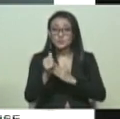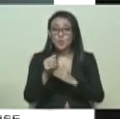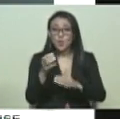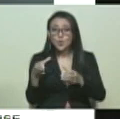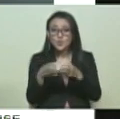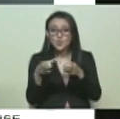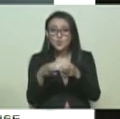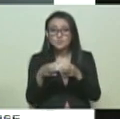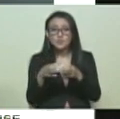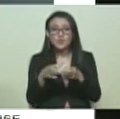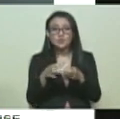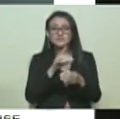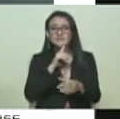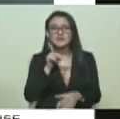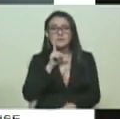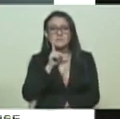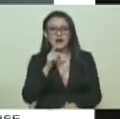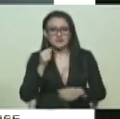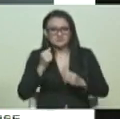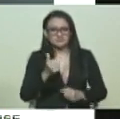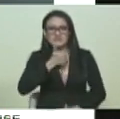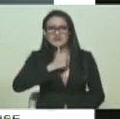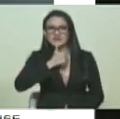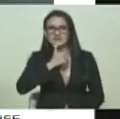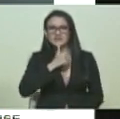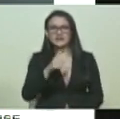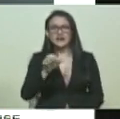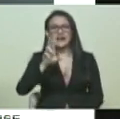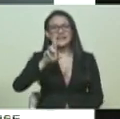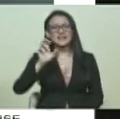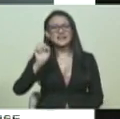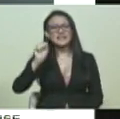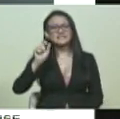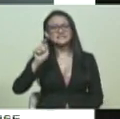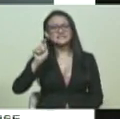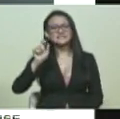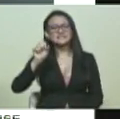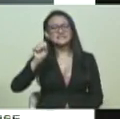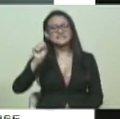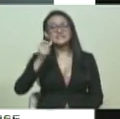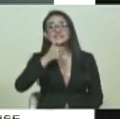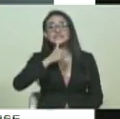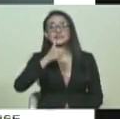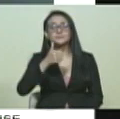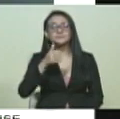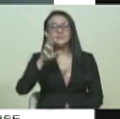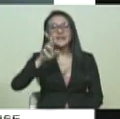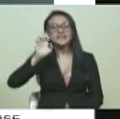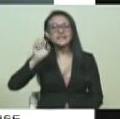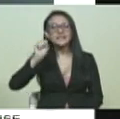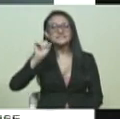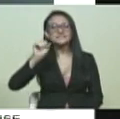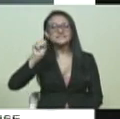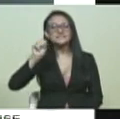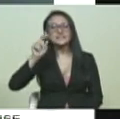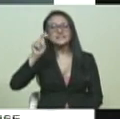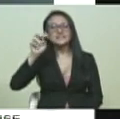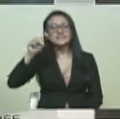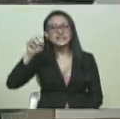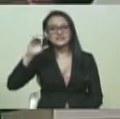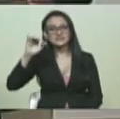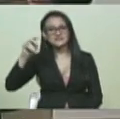llamados Resistencia en Chacao. Fíjense ustedes cómo esta